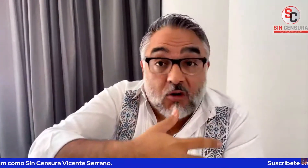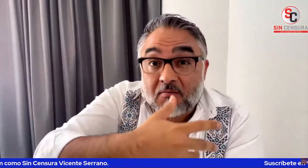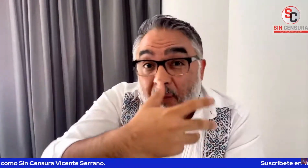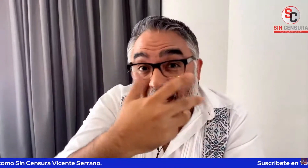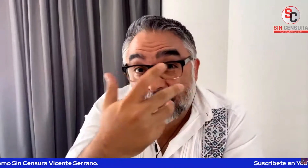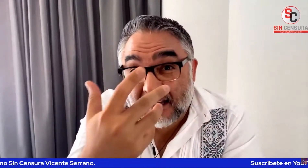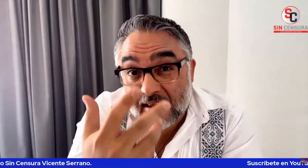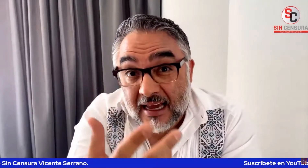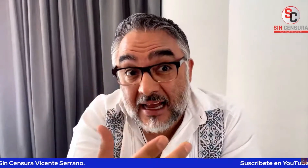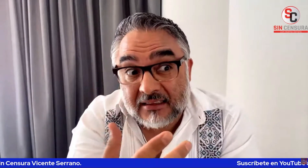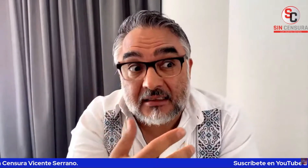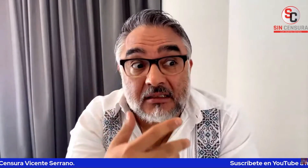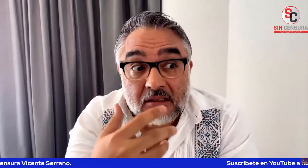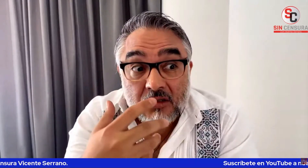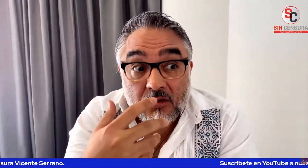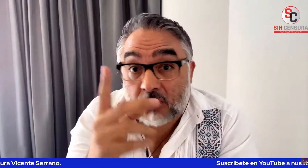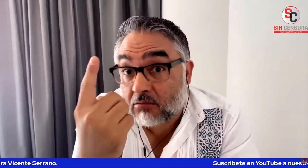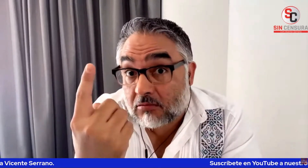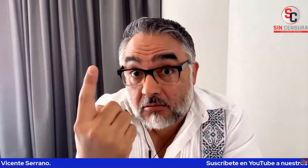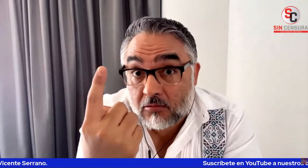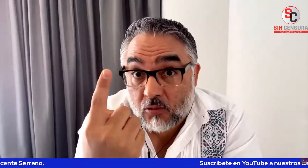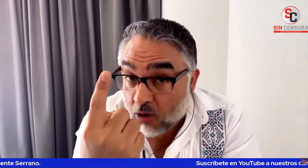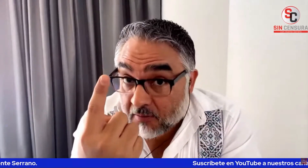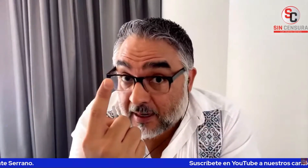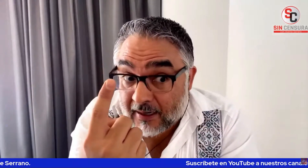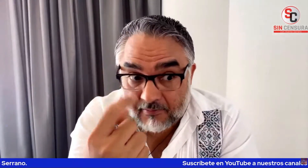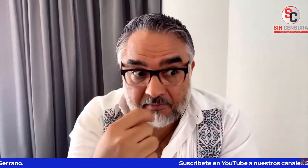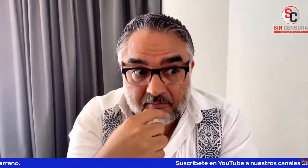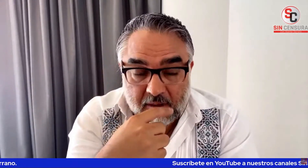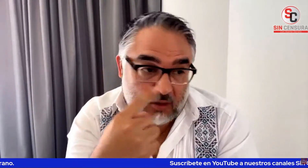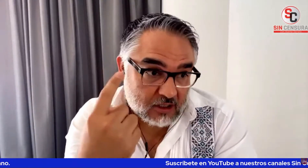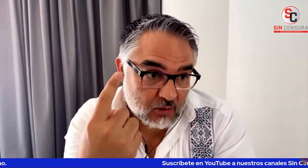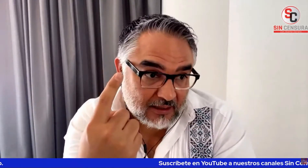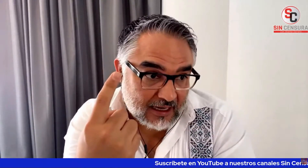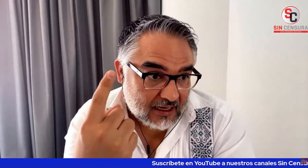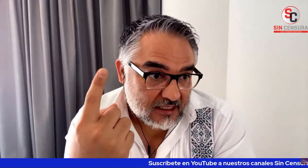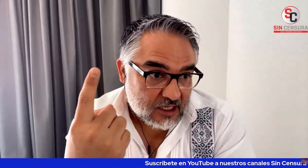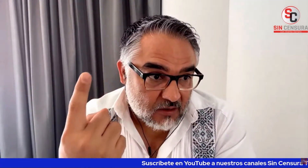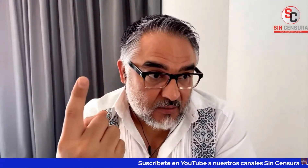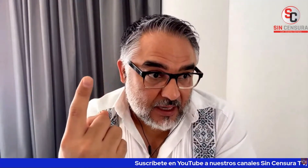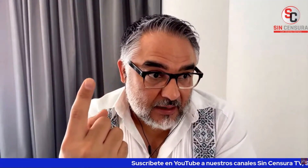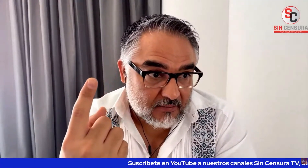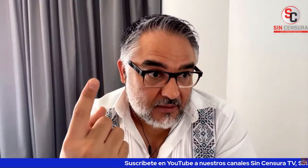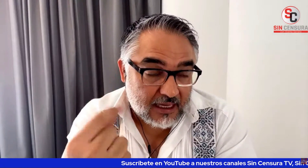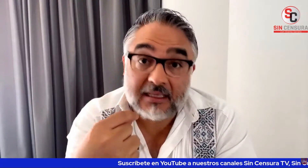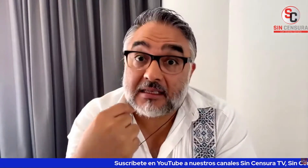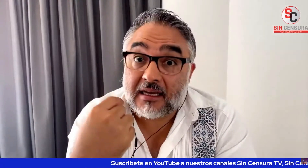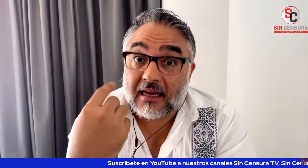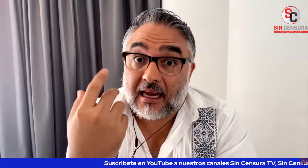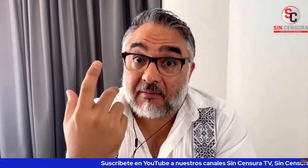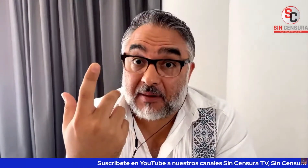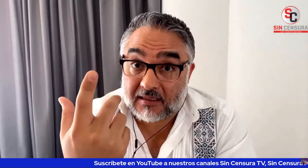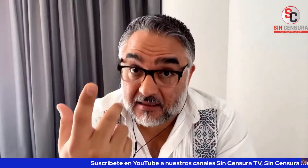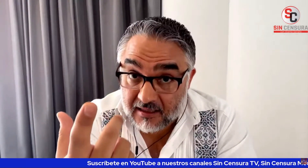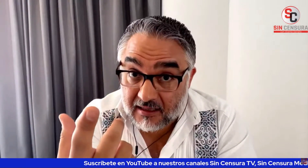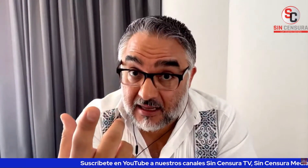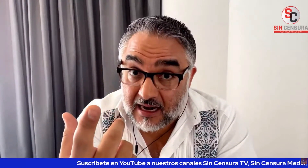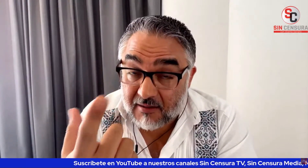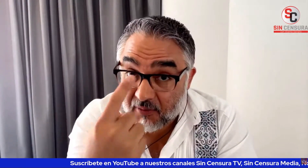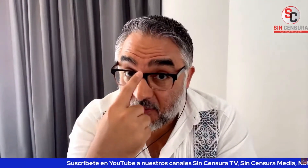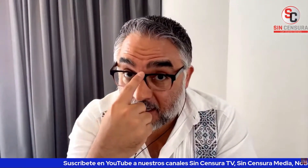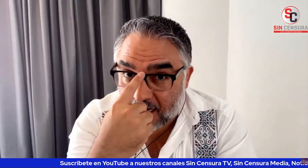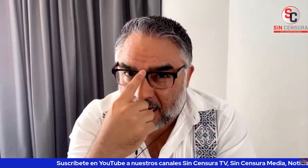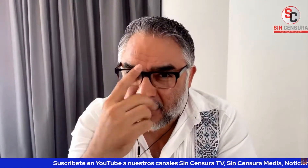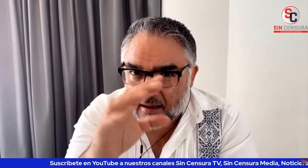no comparte ideas con un hombre, pero resulta que ese hombre es el presidente de